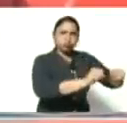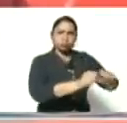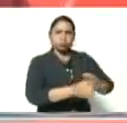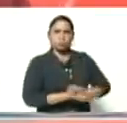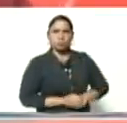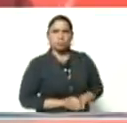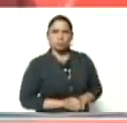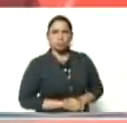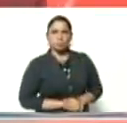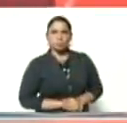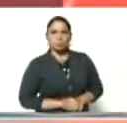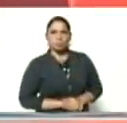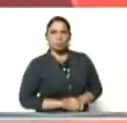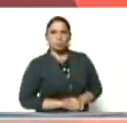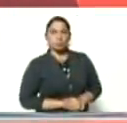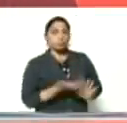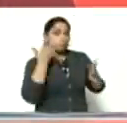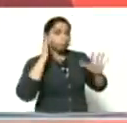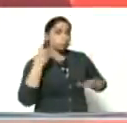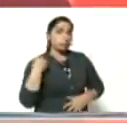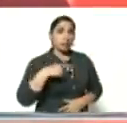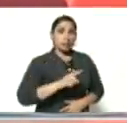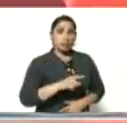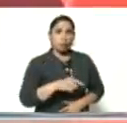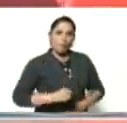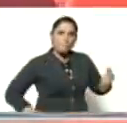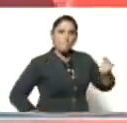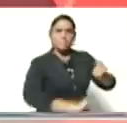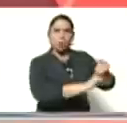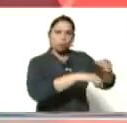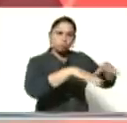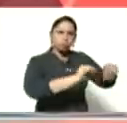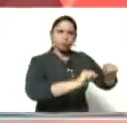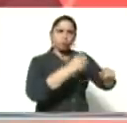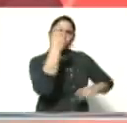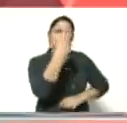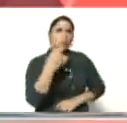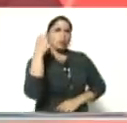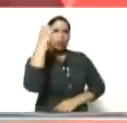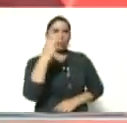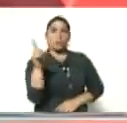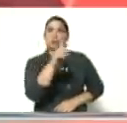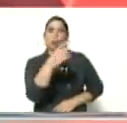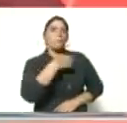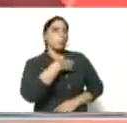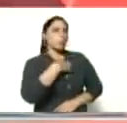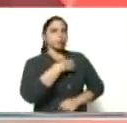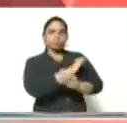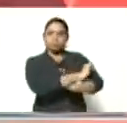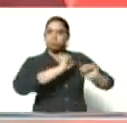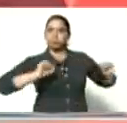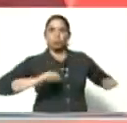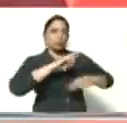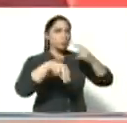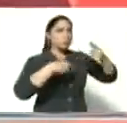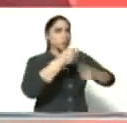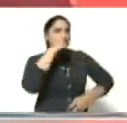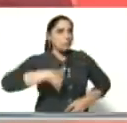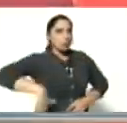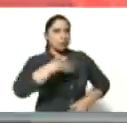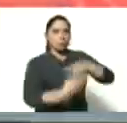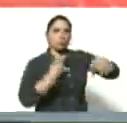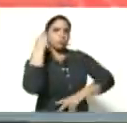invasiones. Han tenido apoyo del imperialismo y de la Unión Europea y no han podido ni podrán con el pueblo y con la